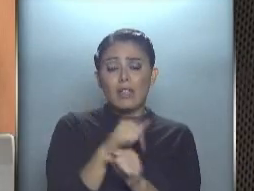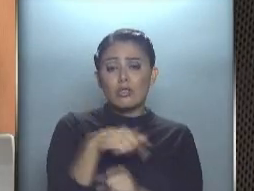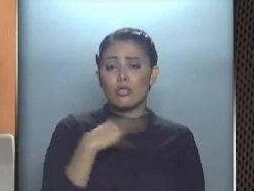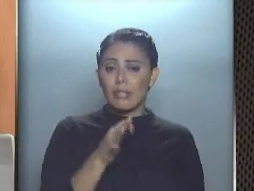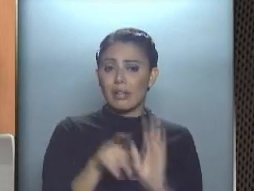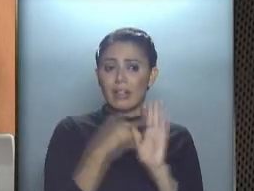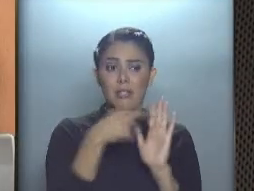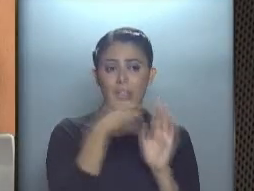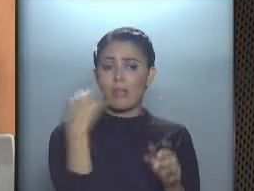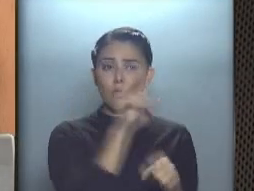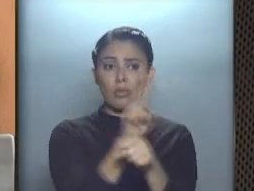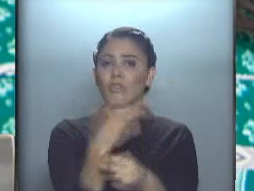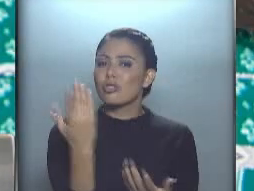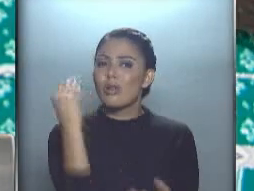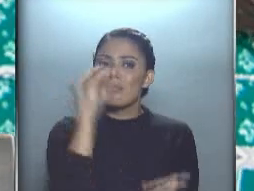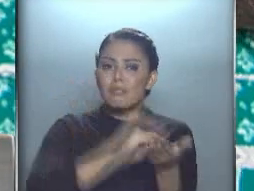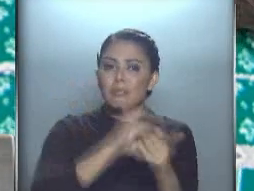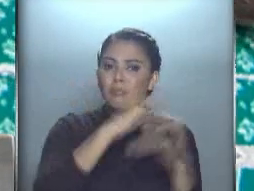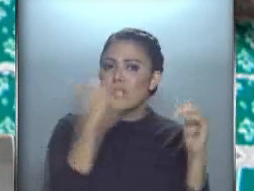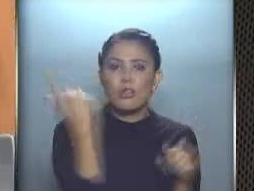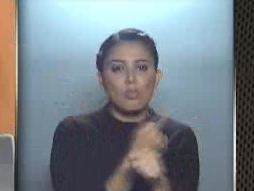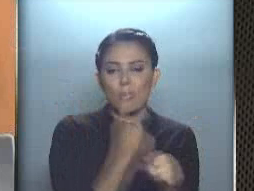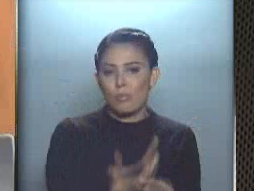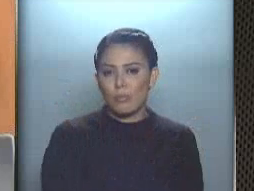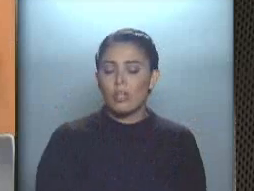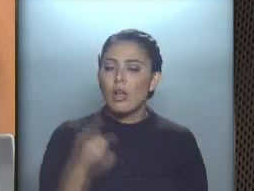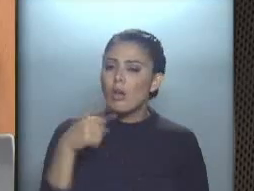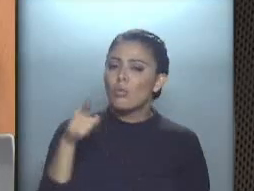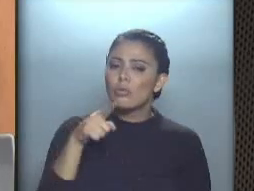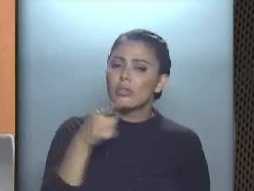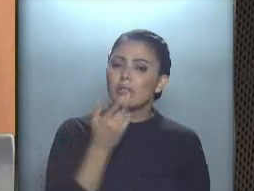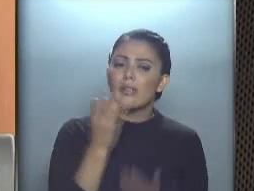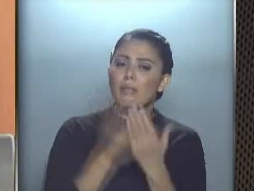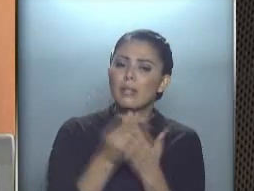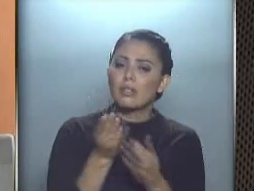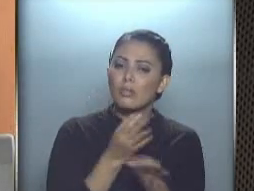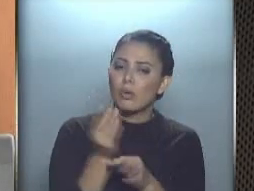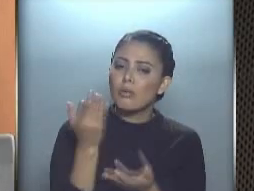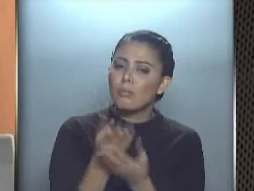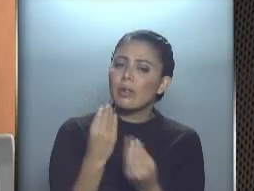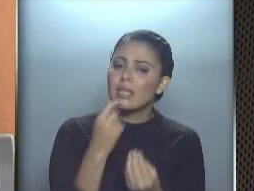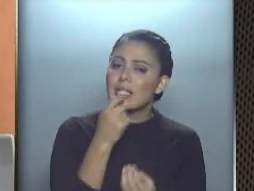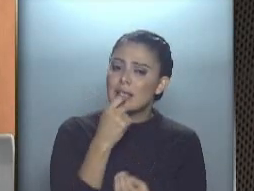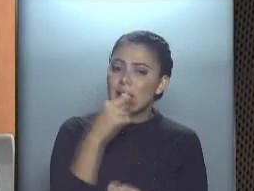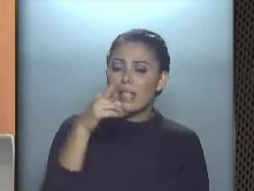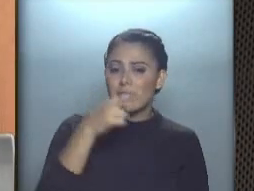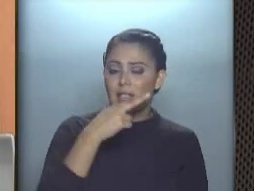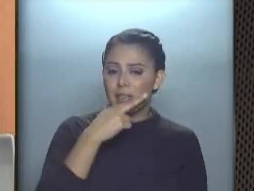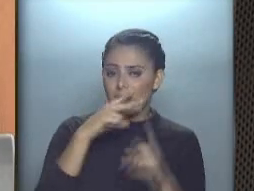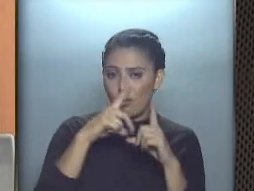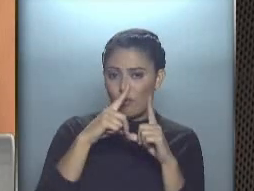no se puede hacer absolutamente nada. ¿Qué le piden ustedes al ministro Bullrich, más allá de que el 17 dé la lista concreta y